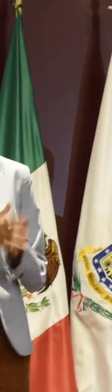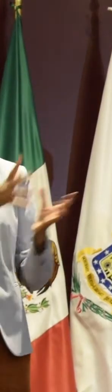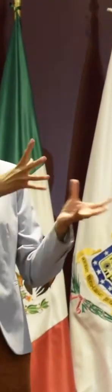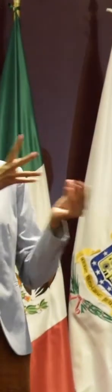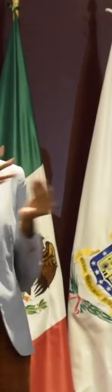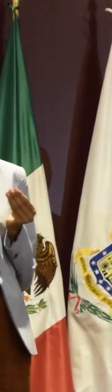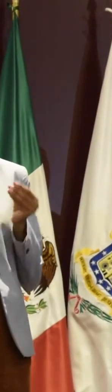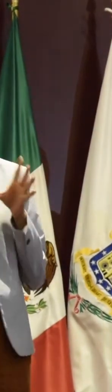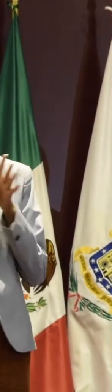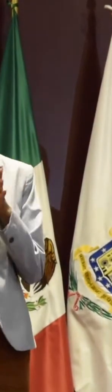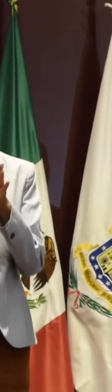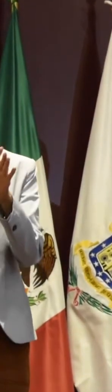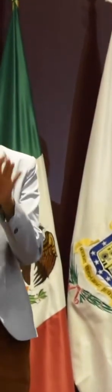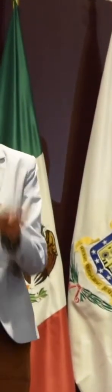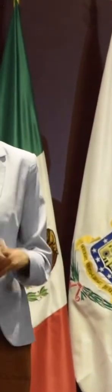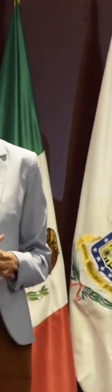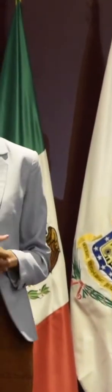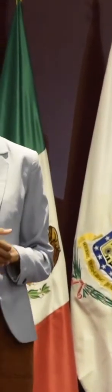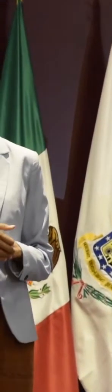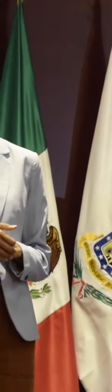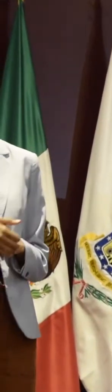activos, fertilizantes,